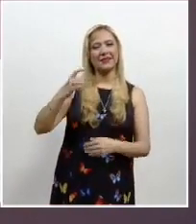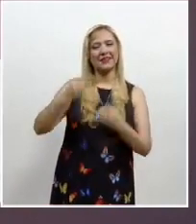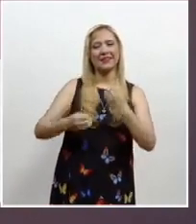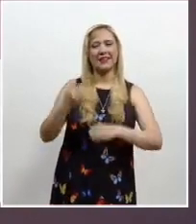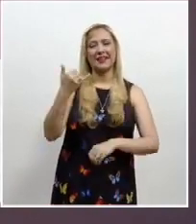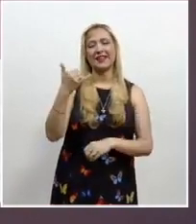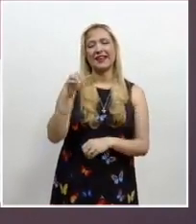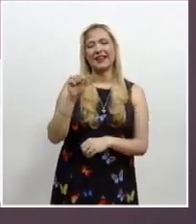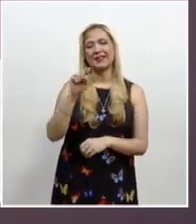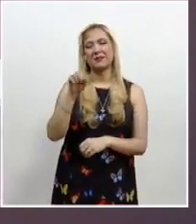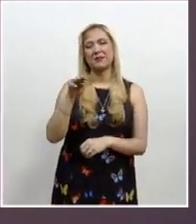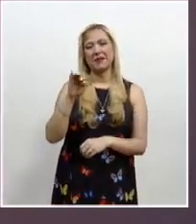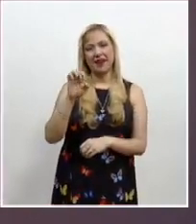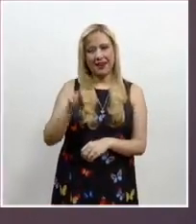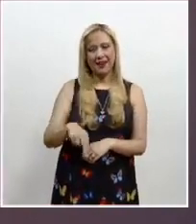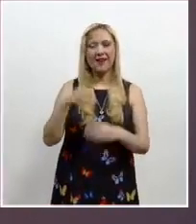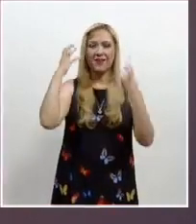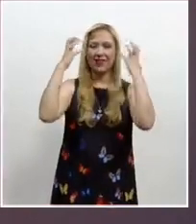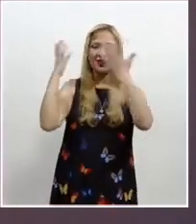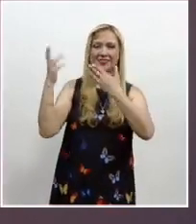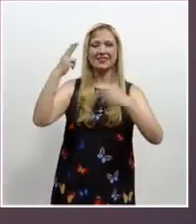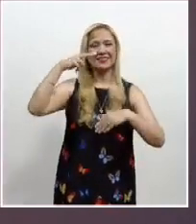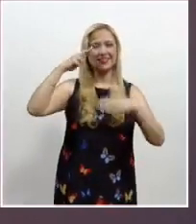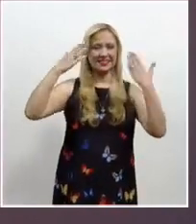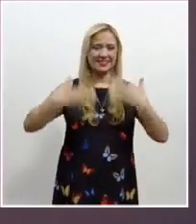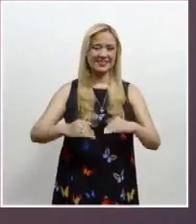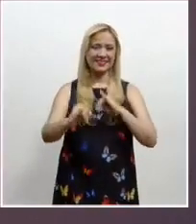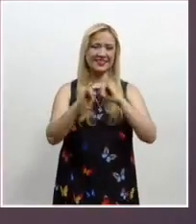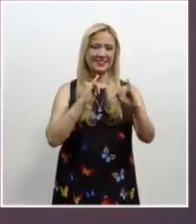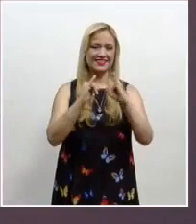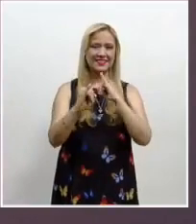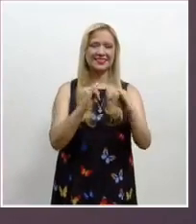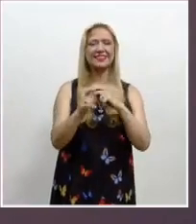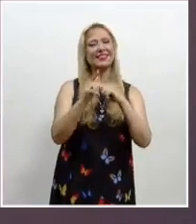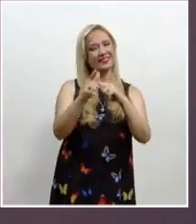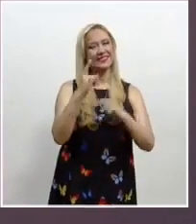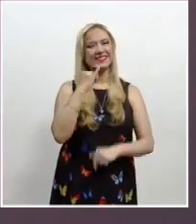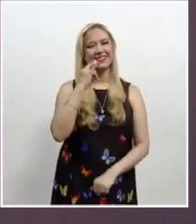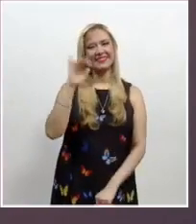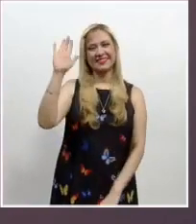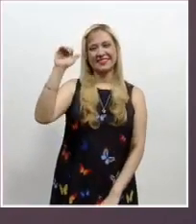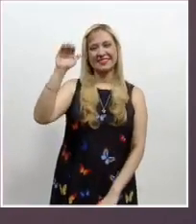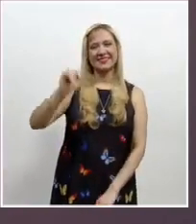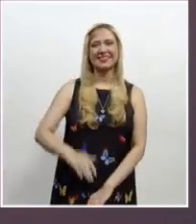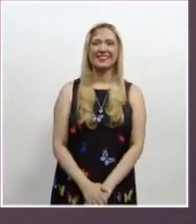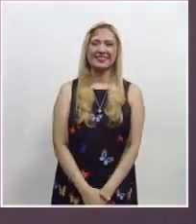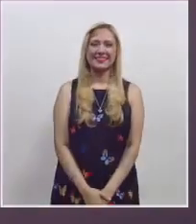Yasmín Esquivel Moza. Soy Verónica González y los invito a que se queden en la señal de Justicia TV.